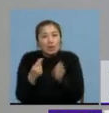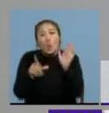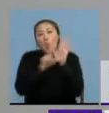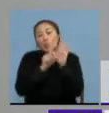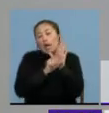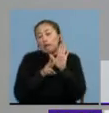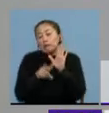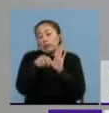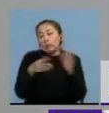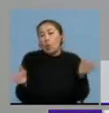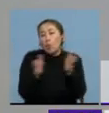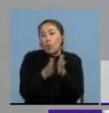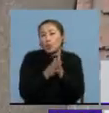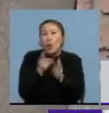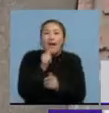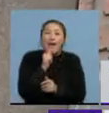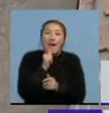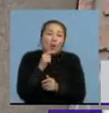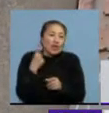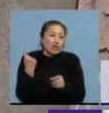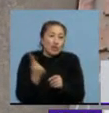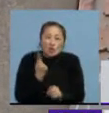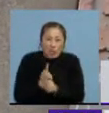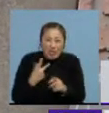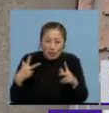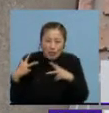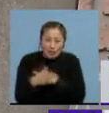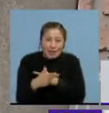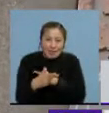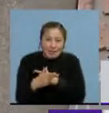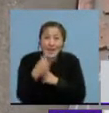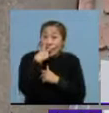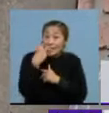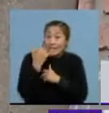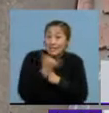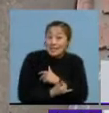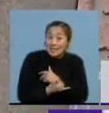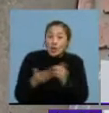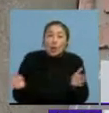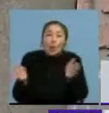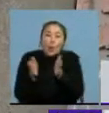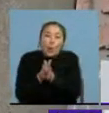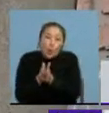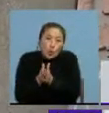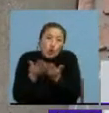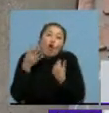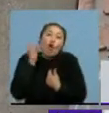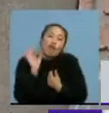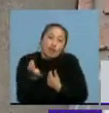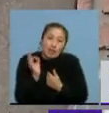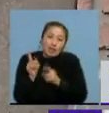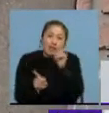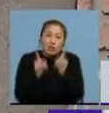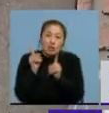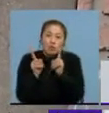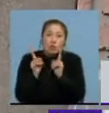lo fija así para que no como el agua no se puede no se puede cortar y la energía así al estar junto entonces obliga de algún modo a